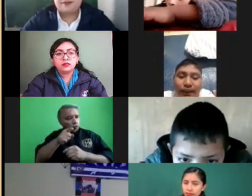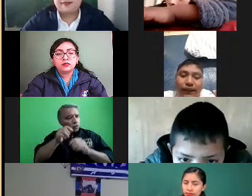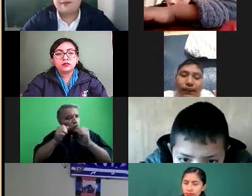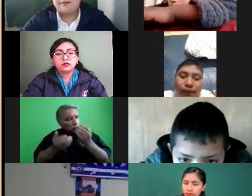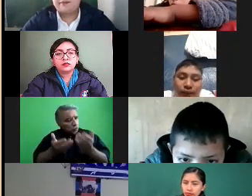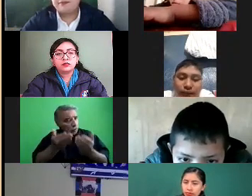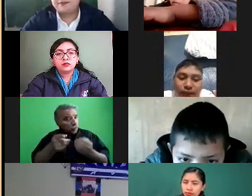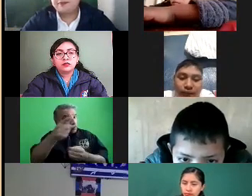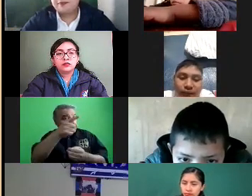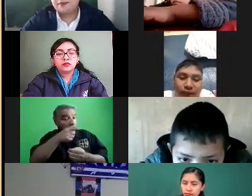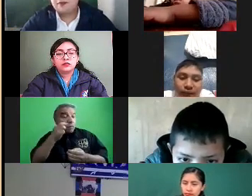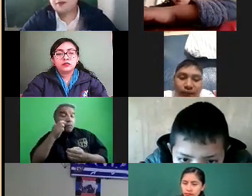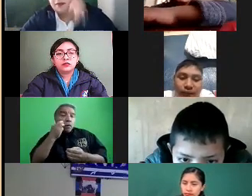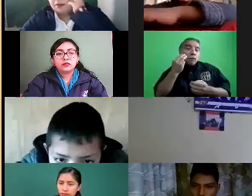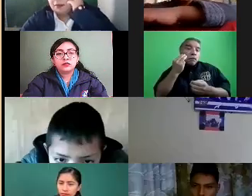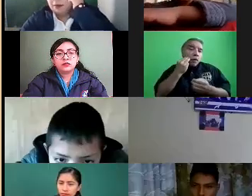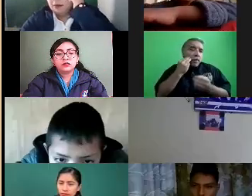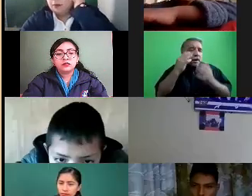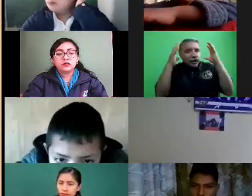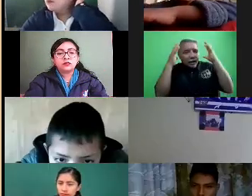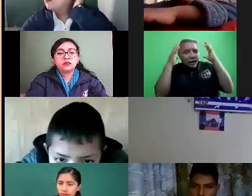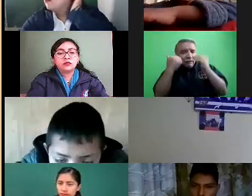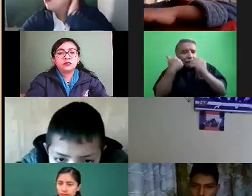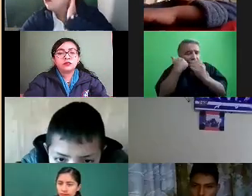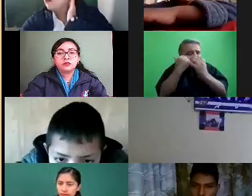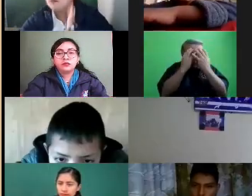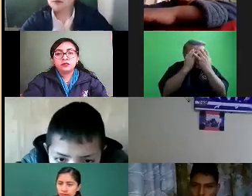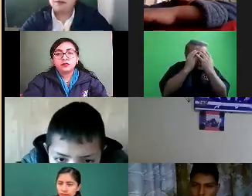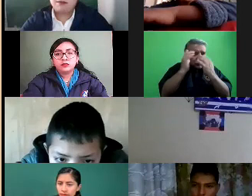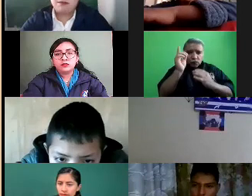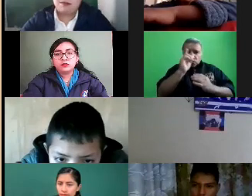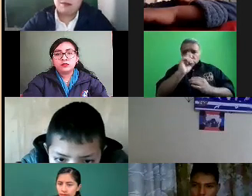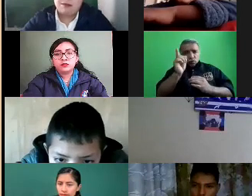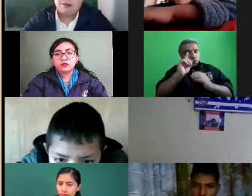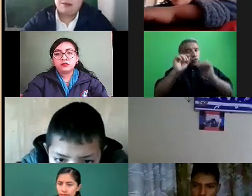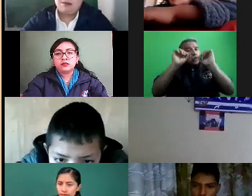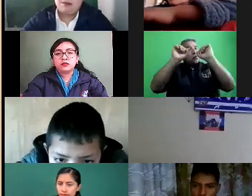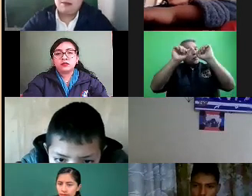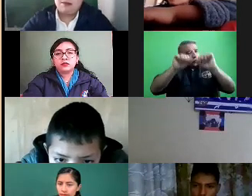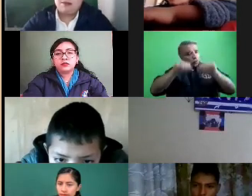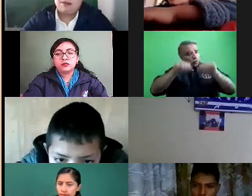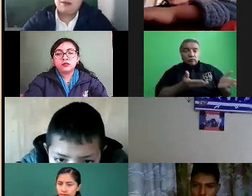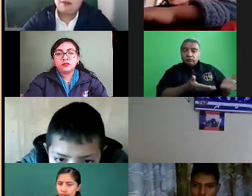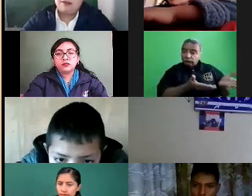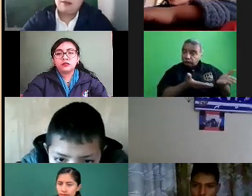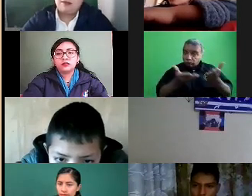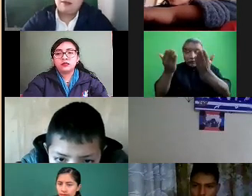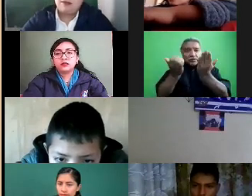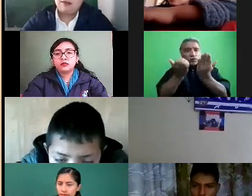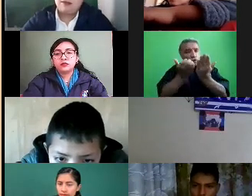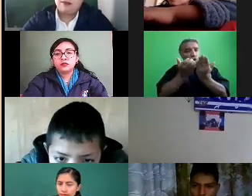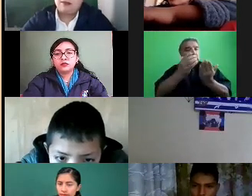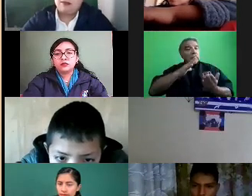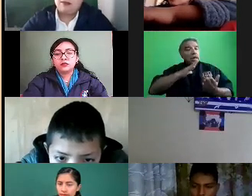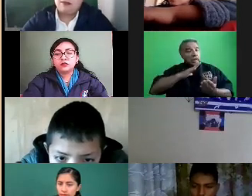buscan, varios jóvenes que lo han buscado, y hasta ahora ya tienen experiencia de trabajar. A veces los papás llegan y dicen,